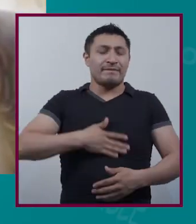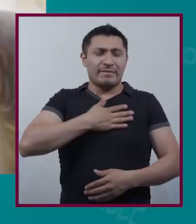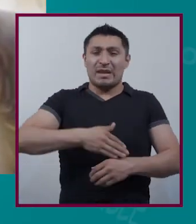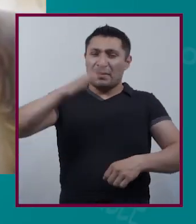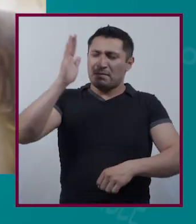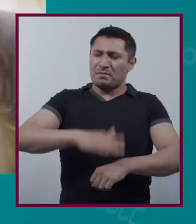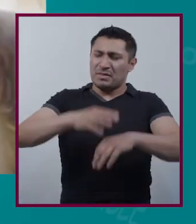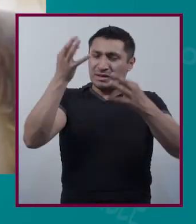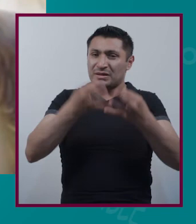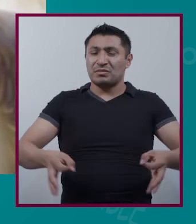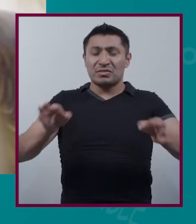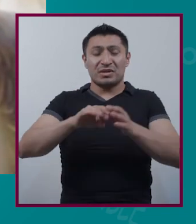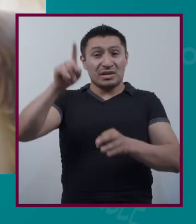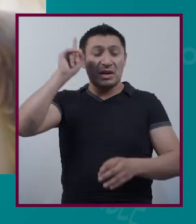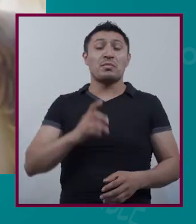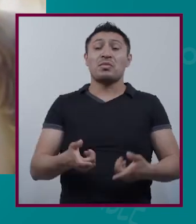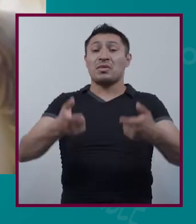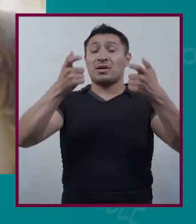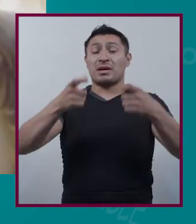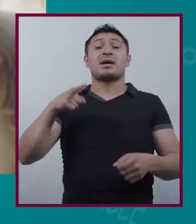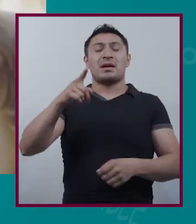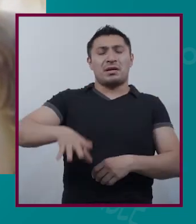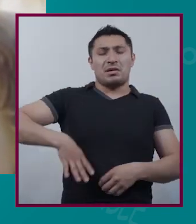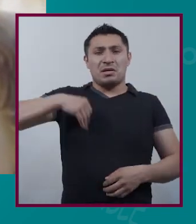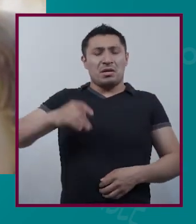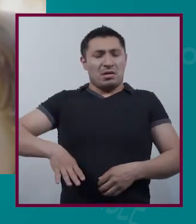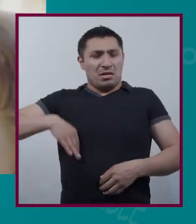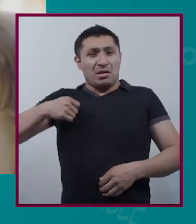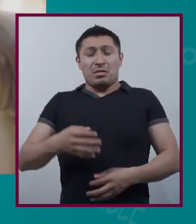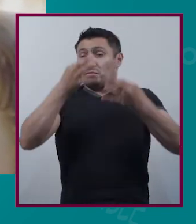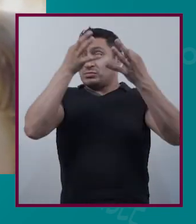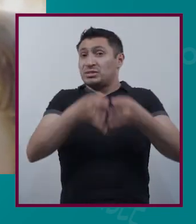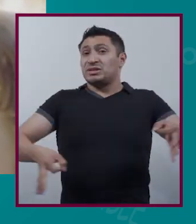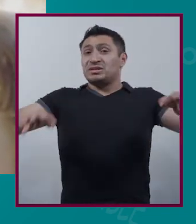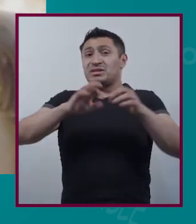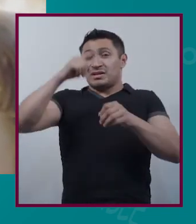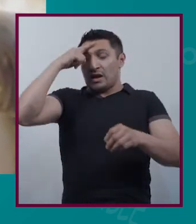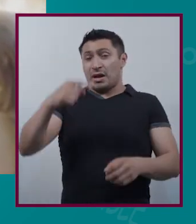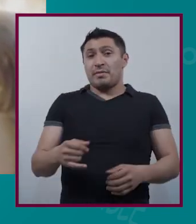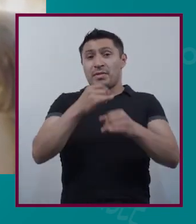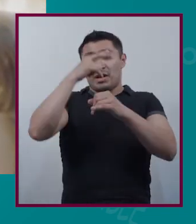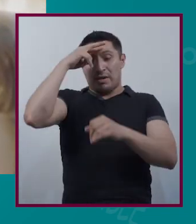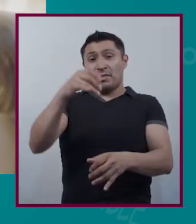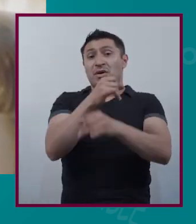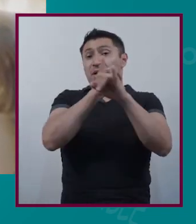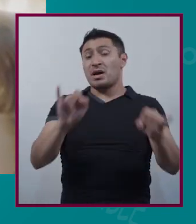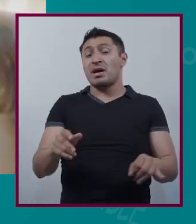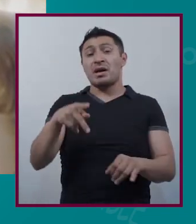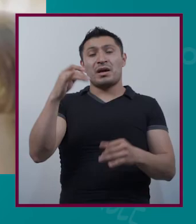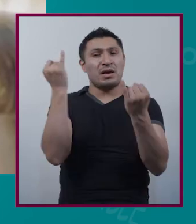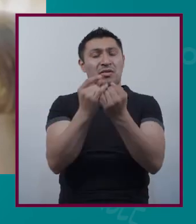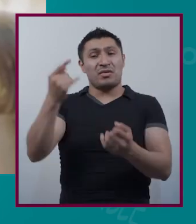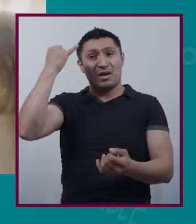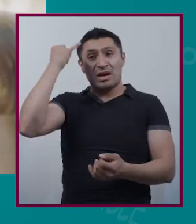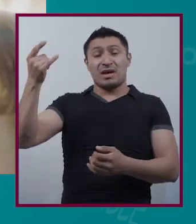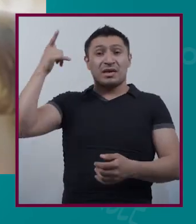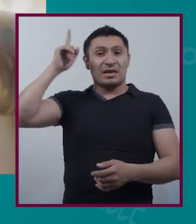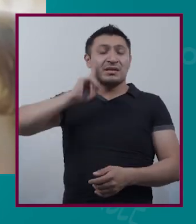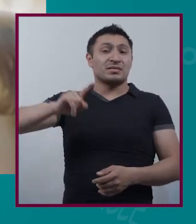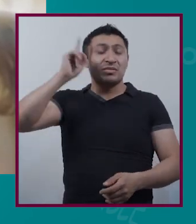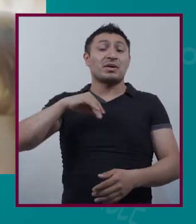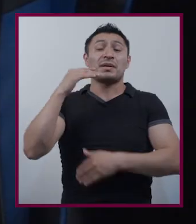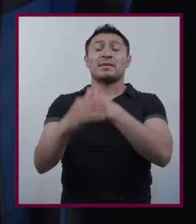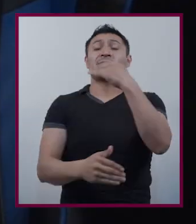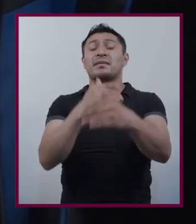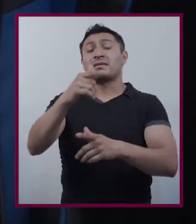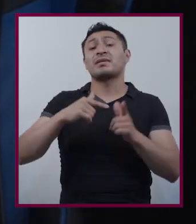mucho más que una mujer noble. Su lucha fue fundamental no solo para la independencia, sino para las ideas feministas que siguieron años